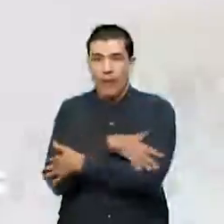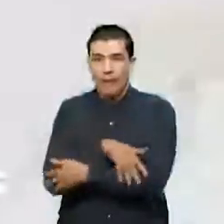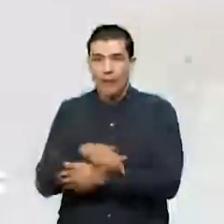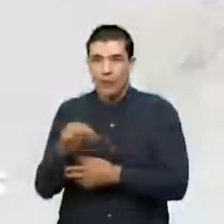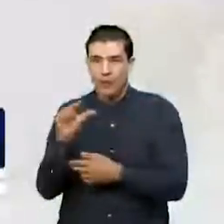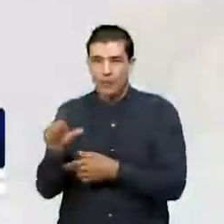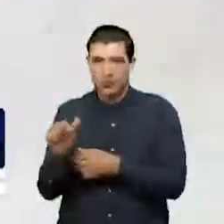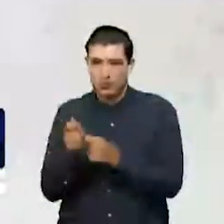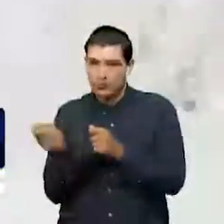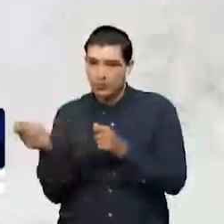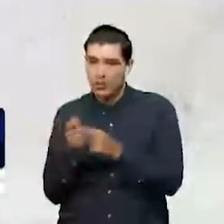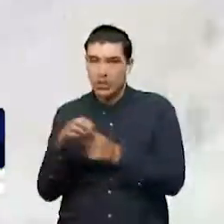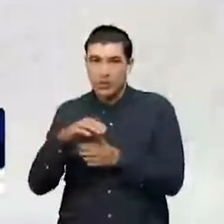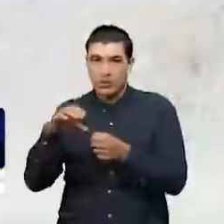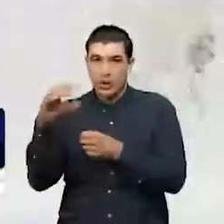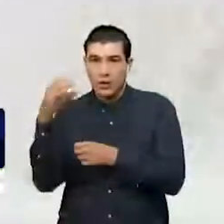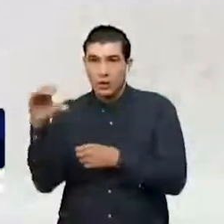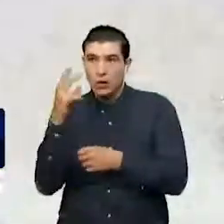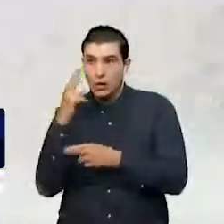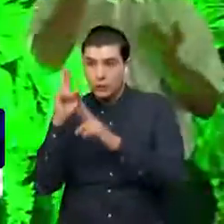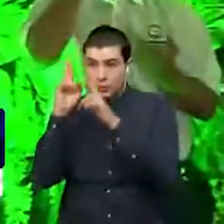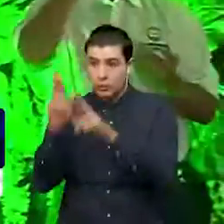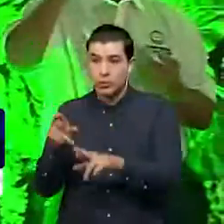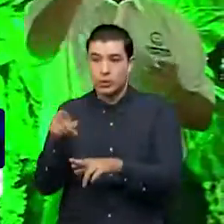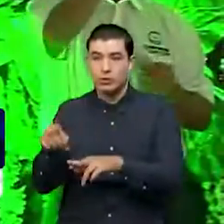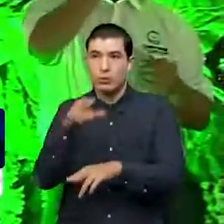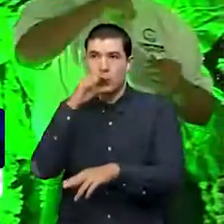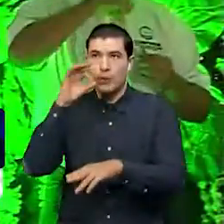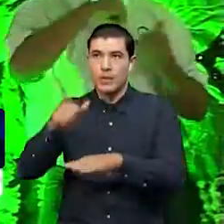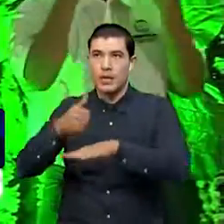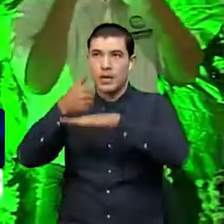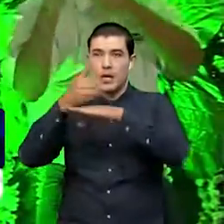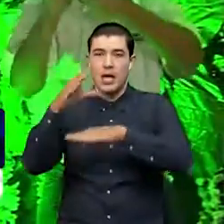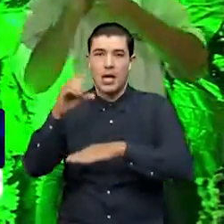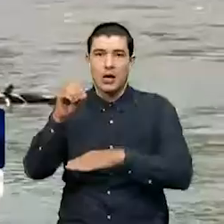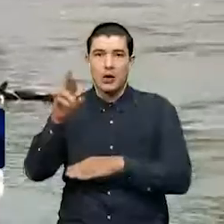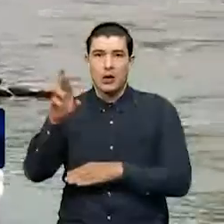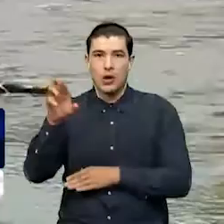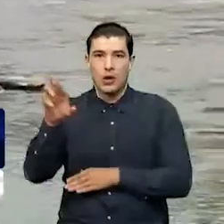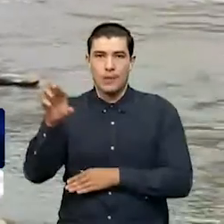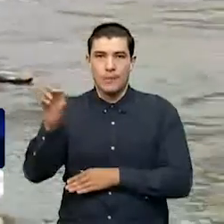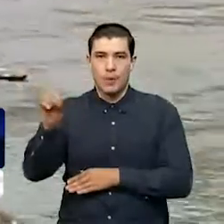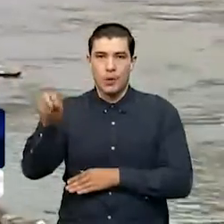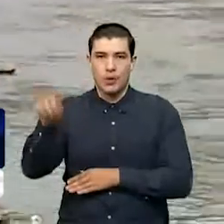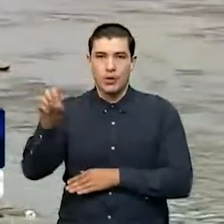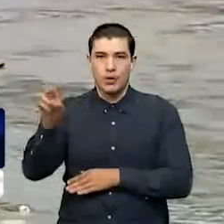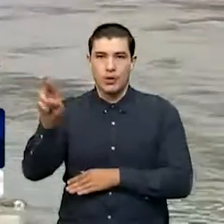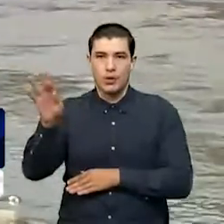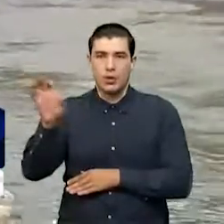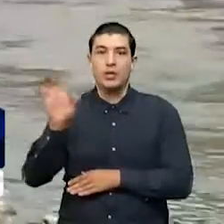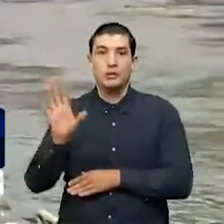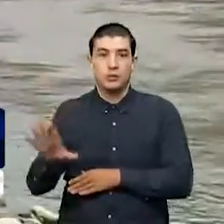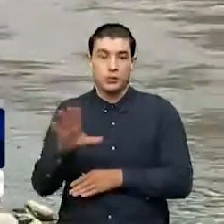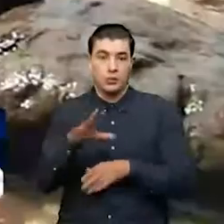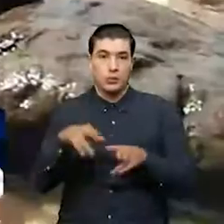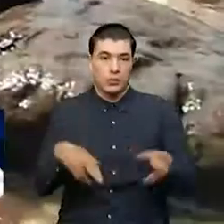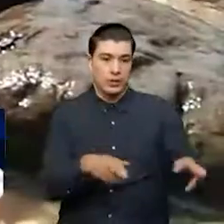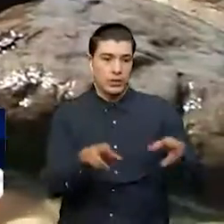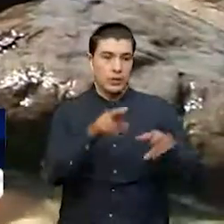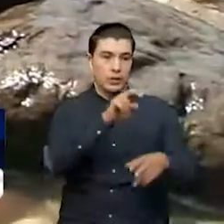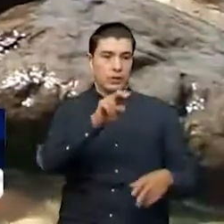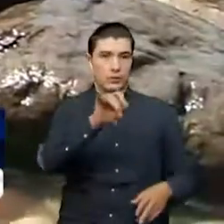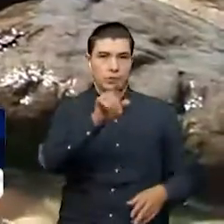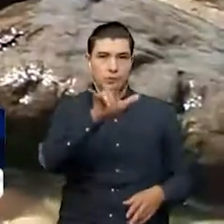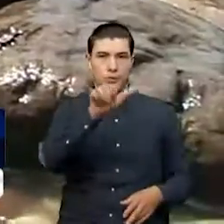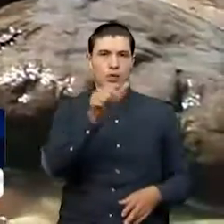la zona urbana de cúcuta ha sido destacado por el director de corponor al igual en el río zulia con un mayor y estricto control